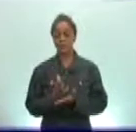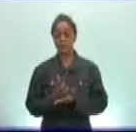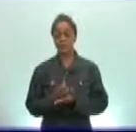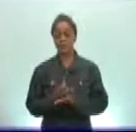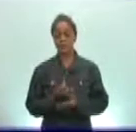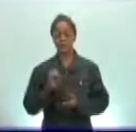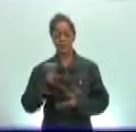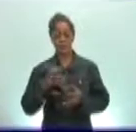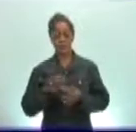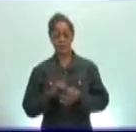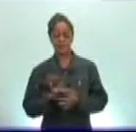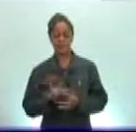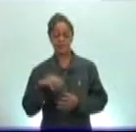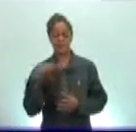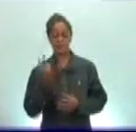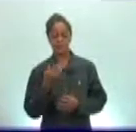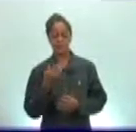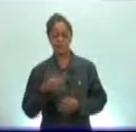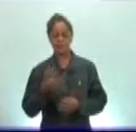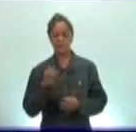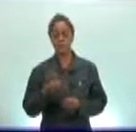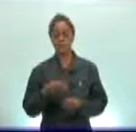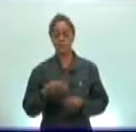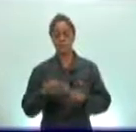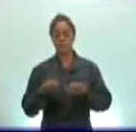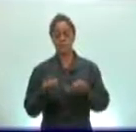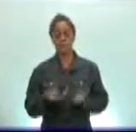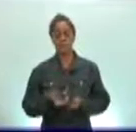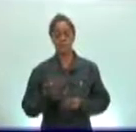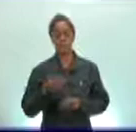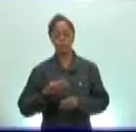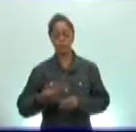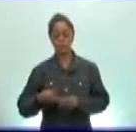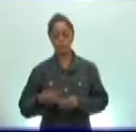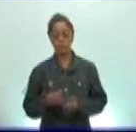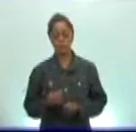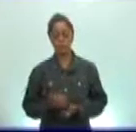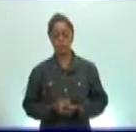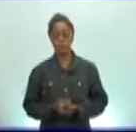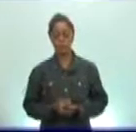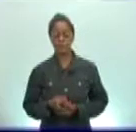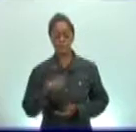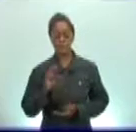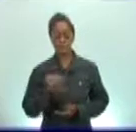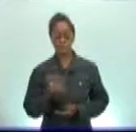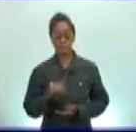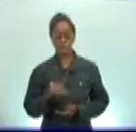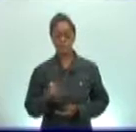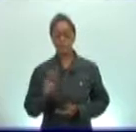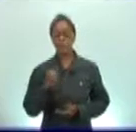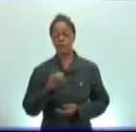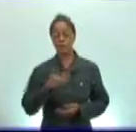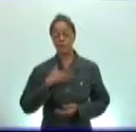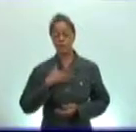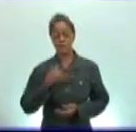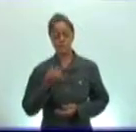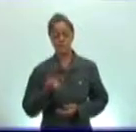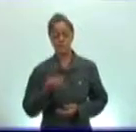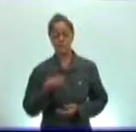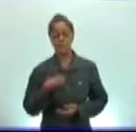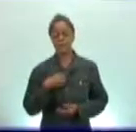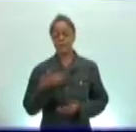sexto grado en nuestro pasado concurso de historia. Y refirieron la opinión personal que